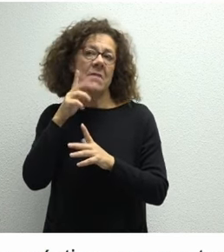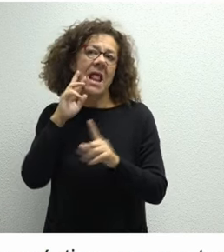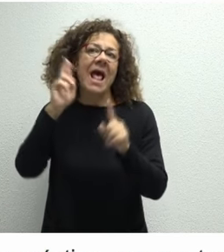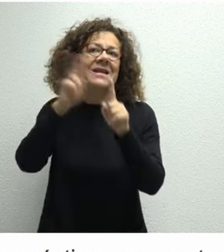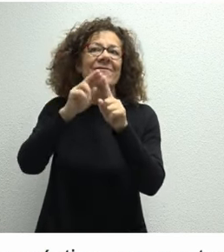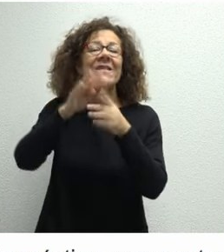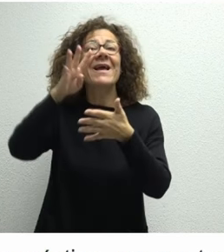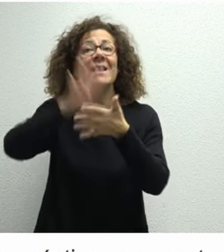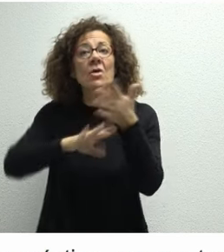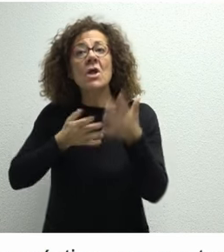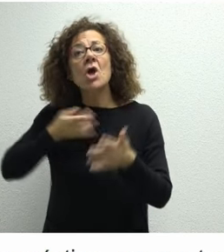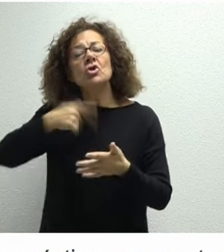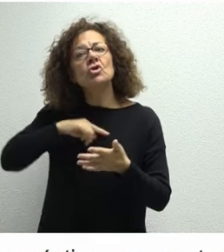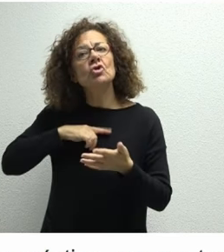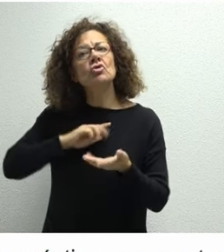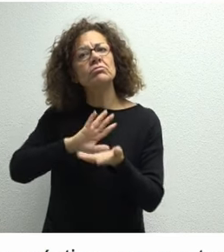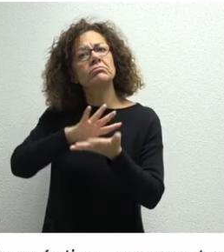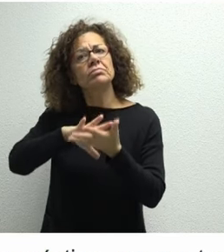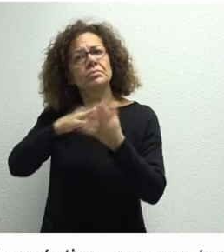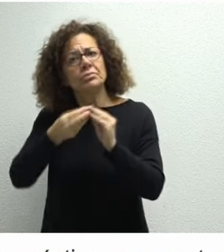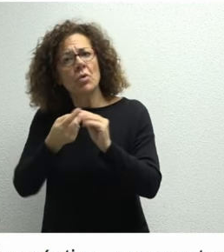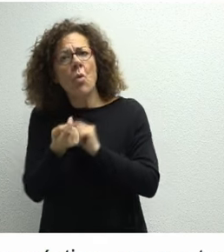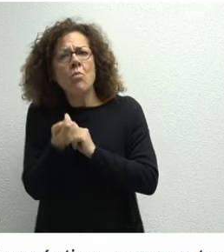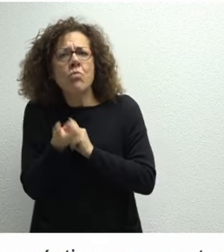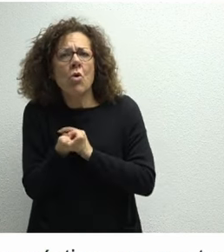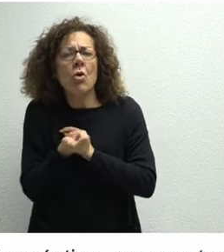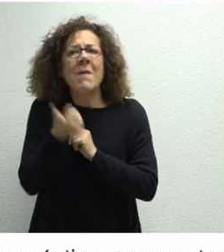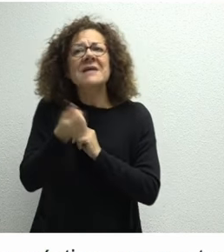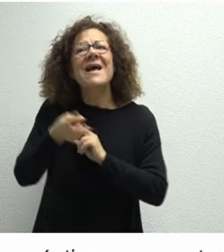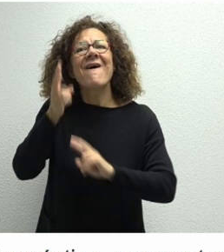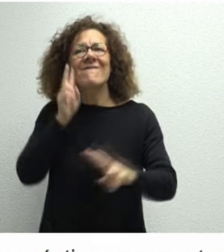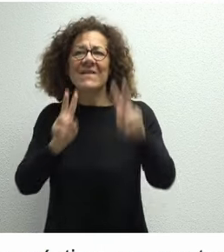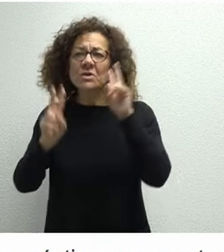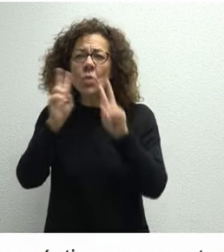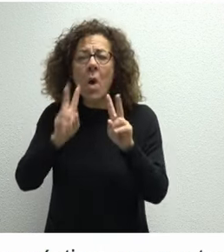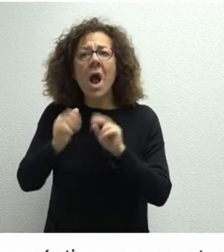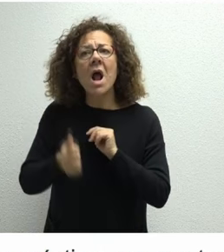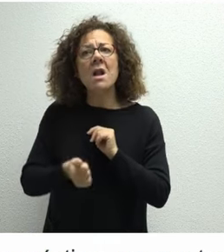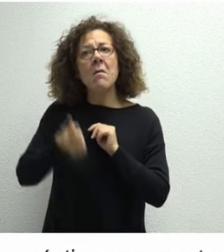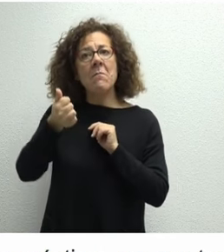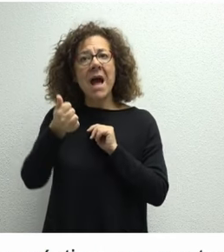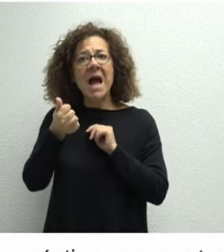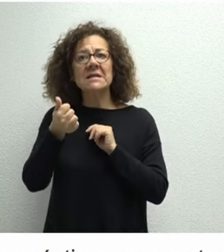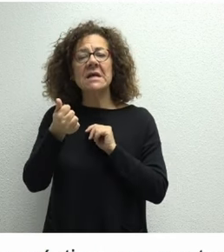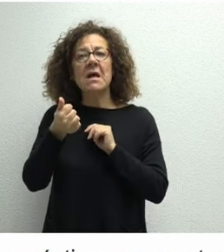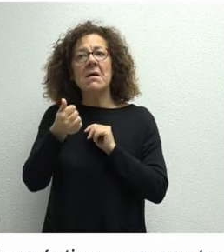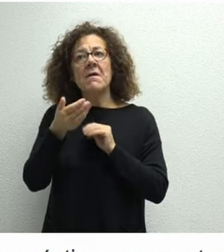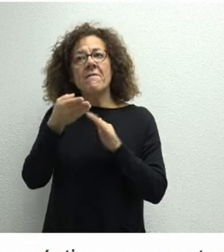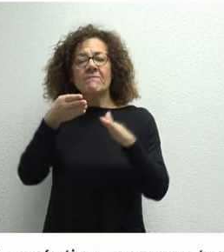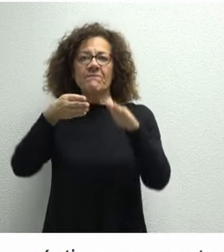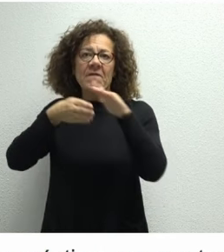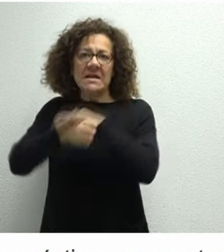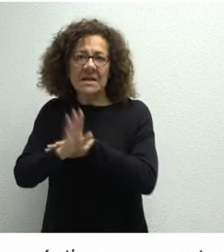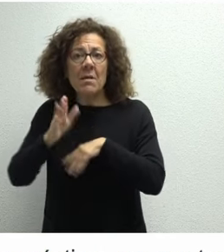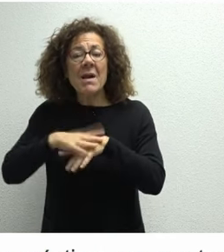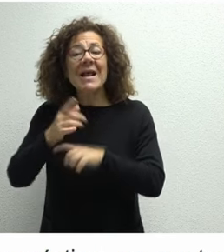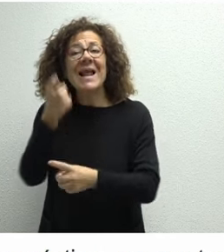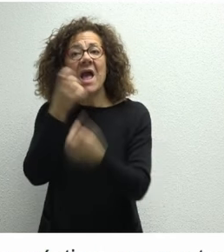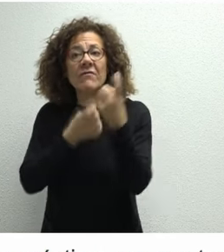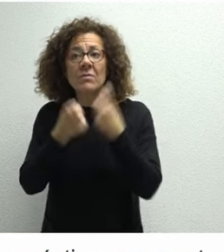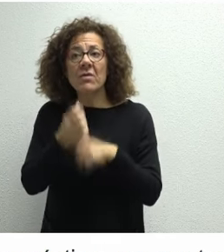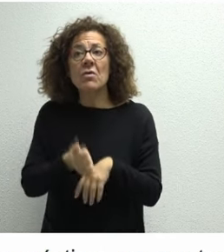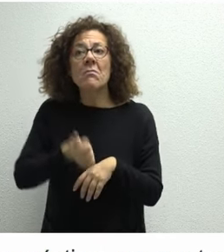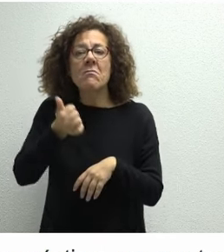y nosotros vamos reestructurándolas visual un poco más asequible para para que la información sea lo